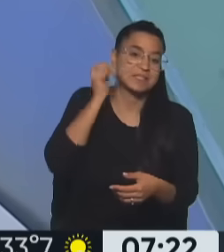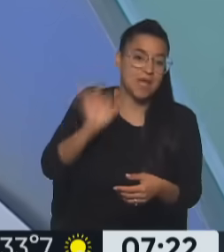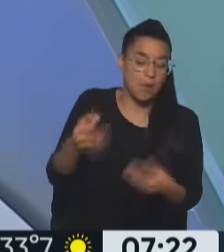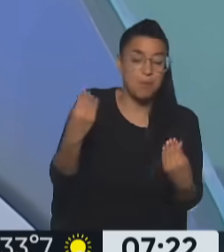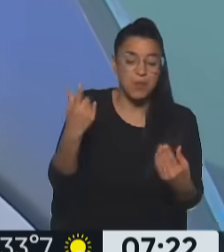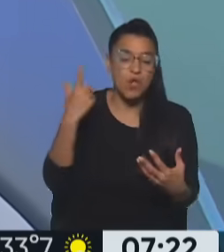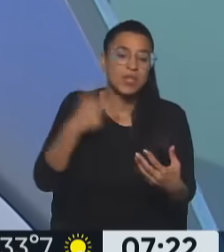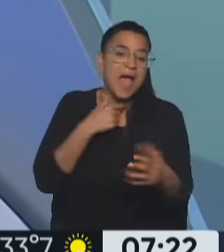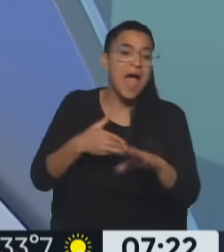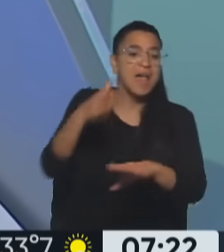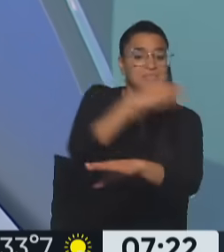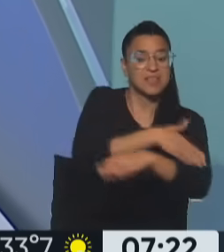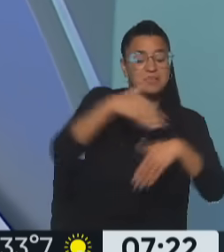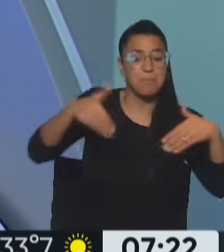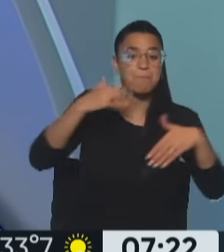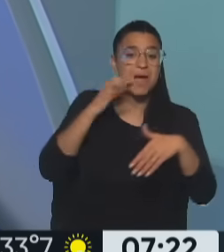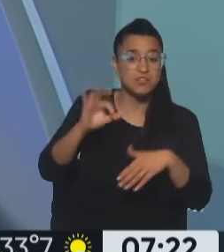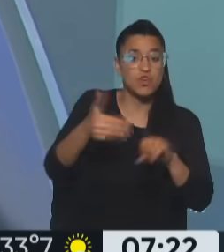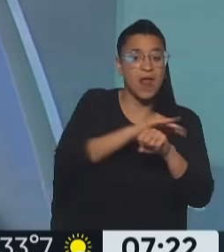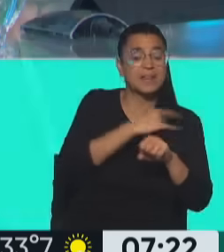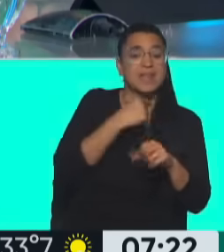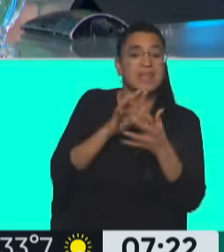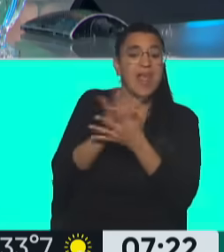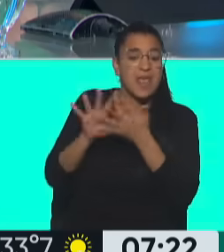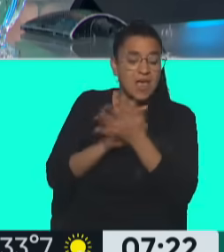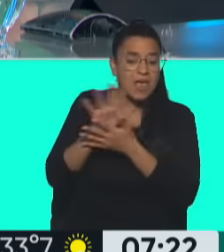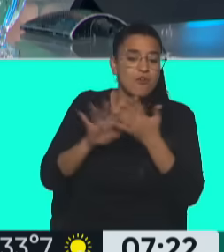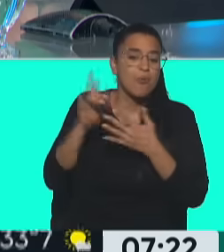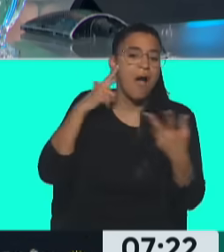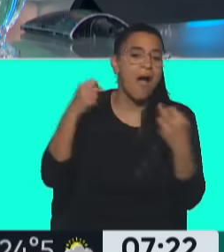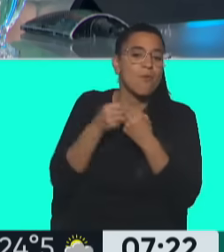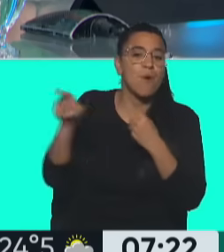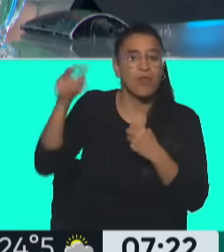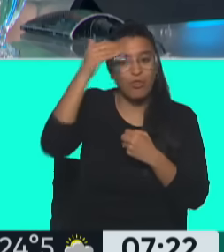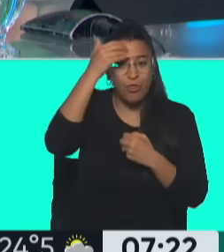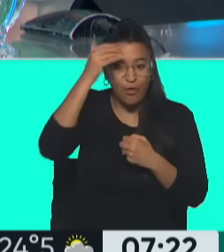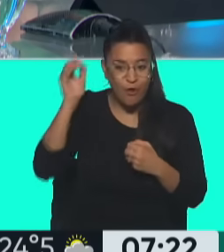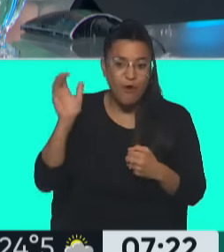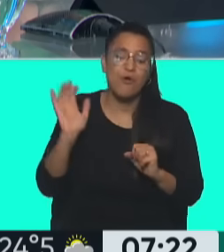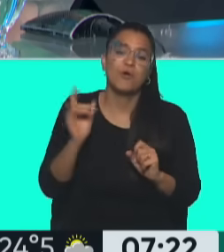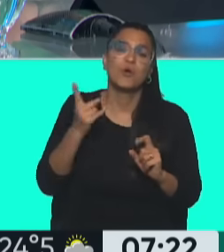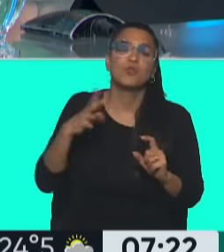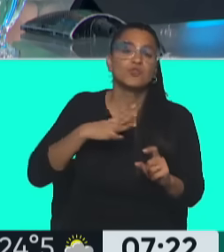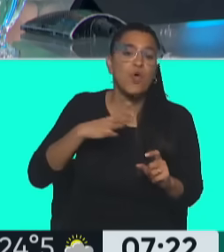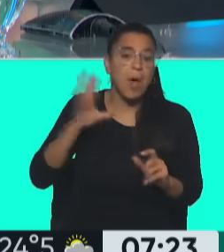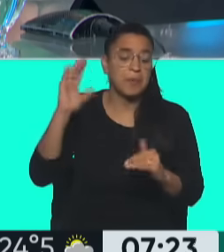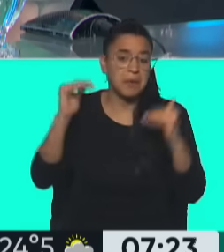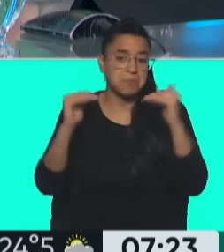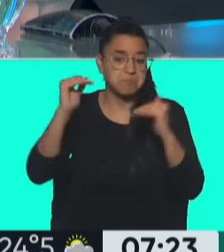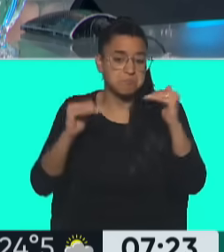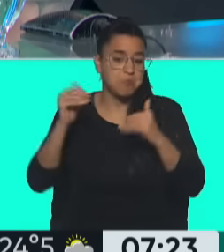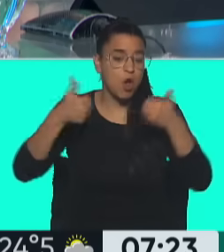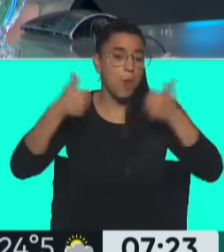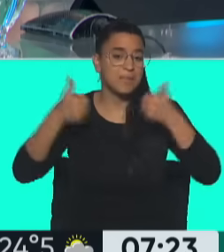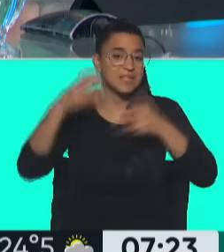intento de acuerdo previo a las PASO de Horacio Rodríguez Larreta, el jefe de gobierno porteño, cuando todavía era un dirigente competitivo dentro